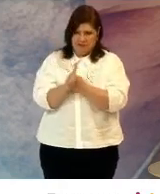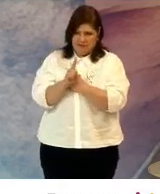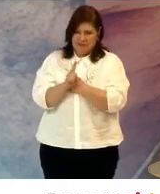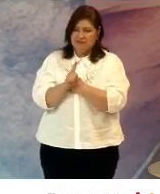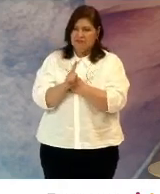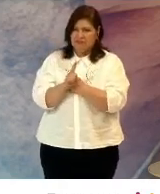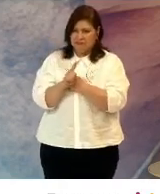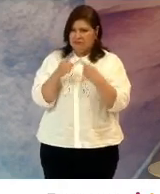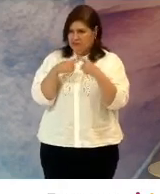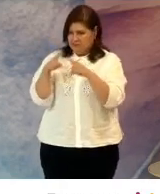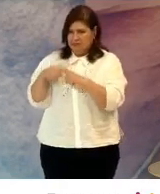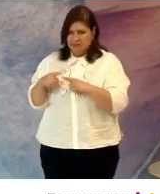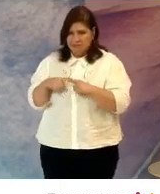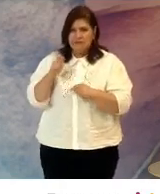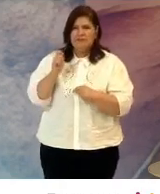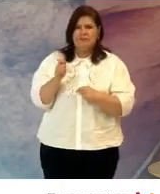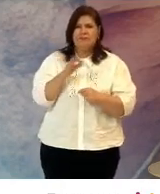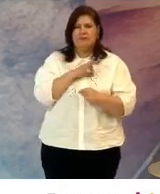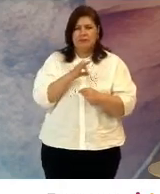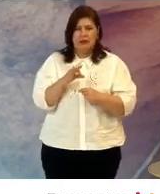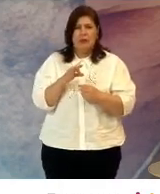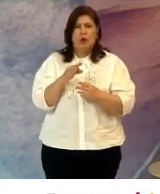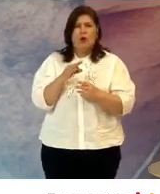de ver el mismo sistema.